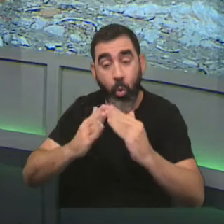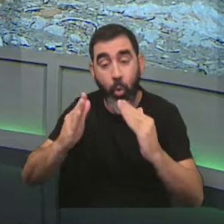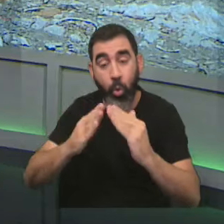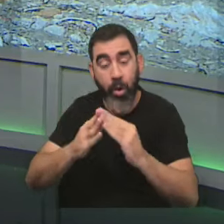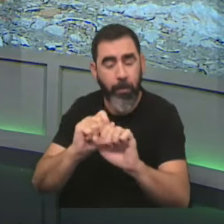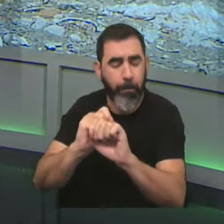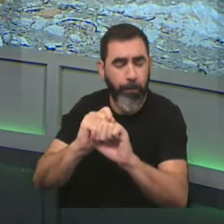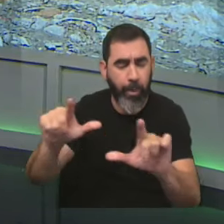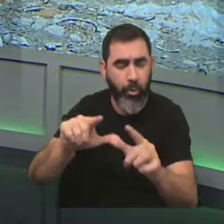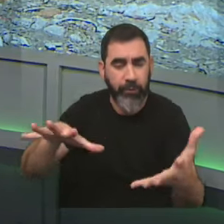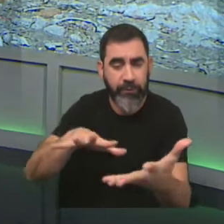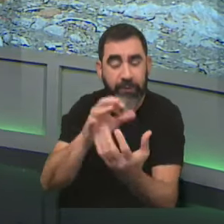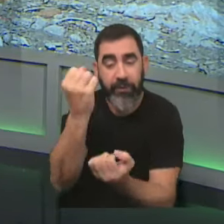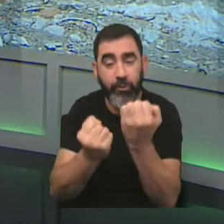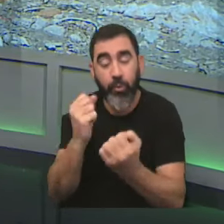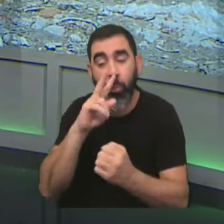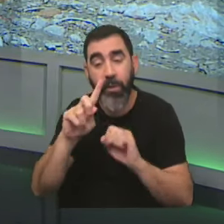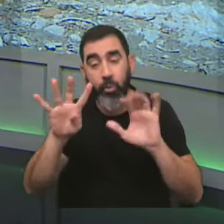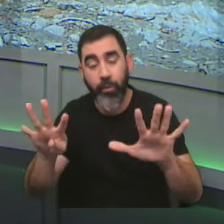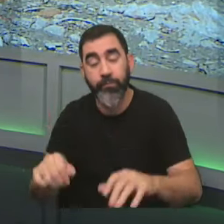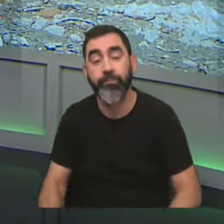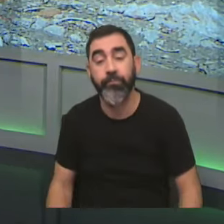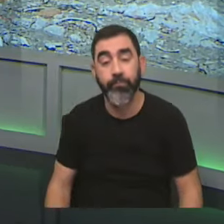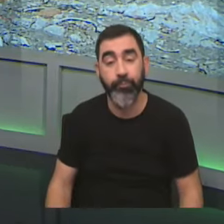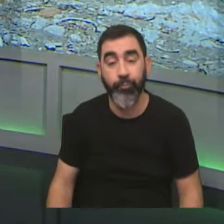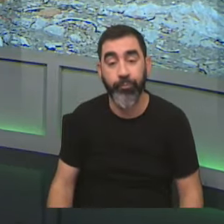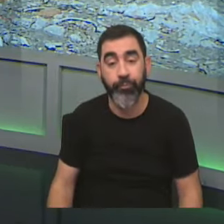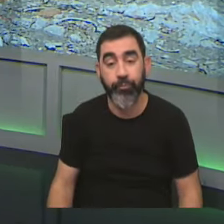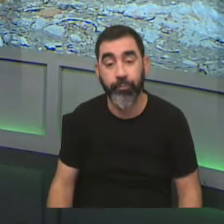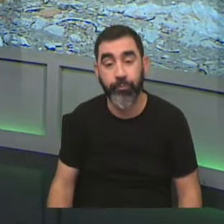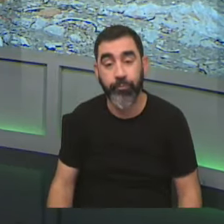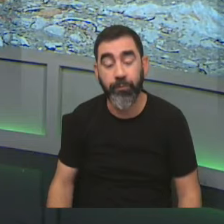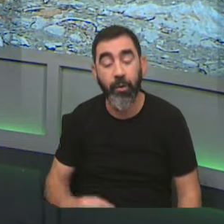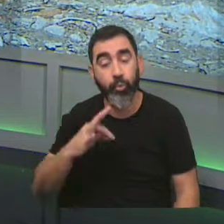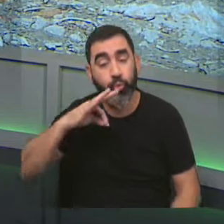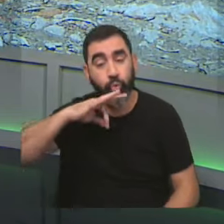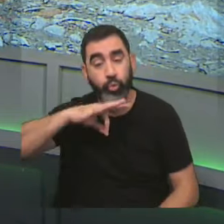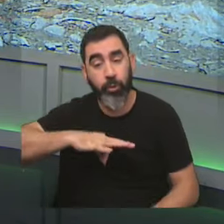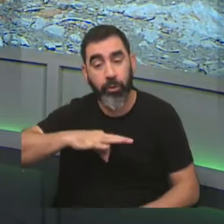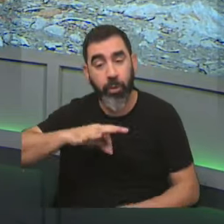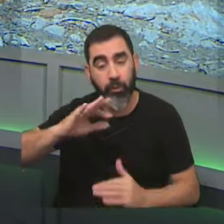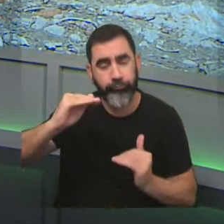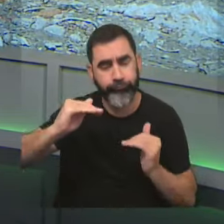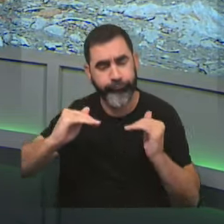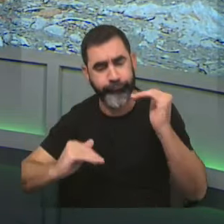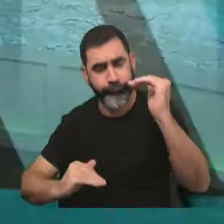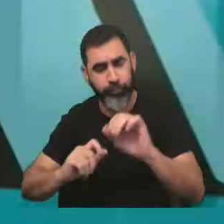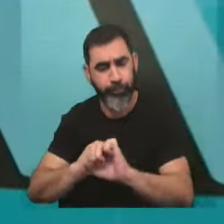empeoró su situación respecto al 2019 para vigorito dentro de la masa salarial hay mayor